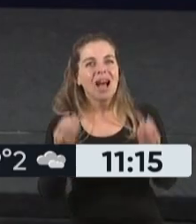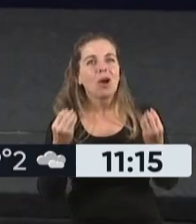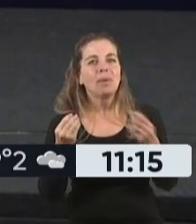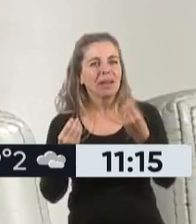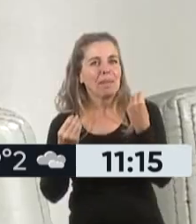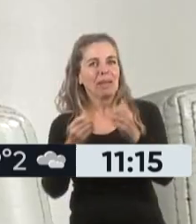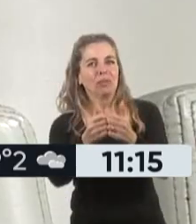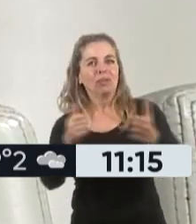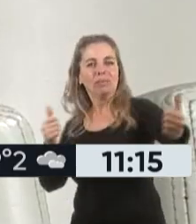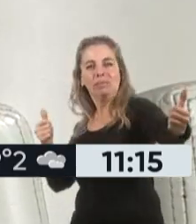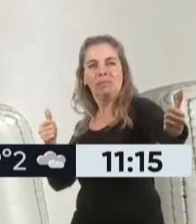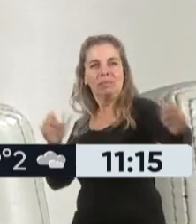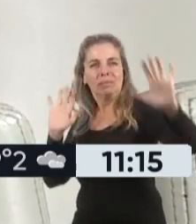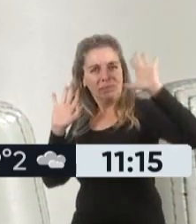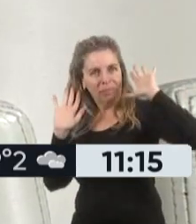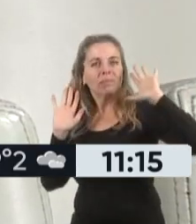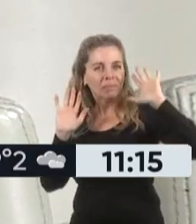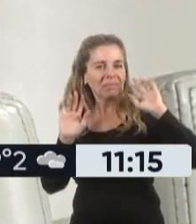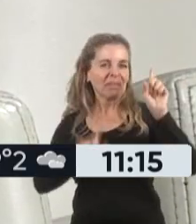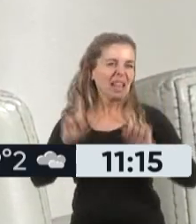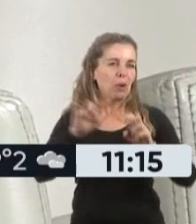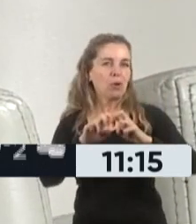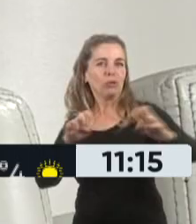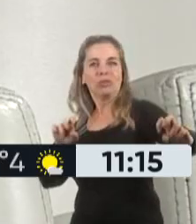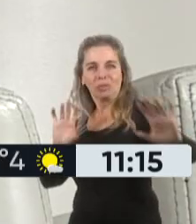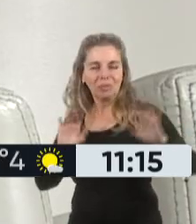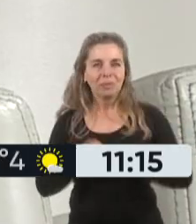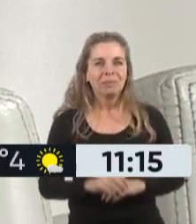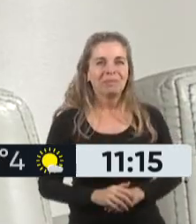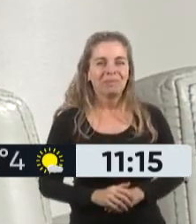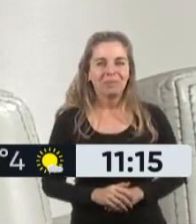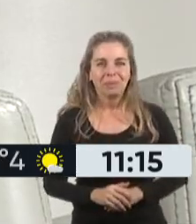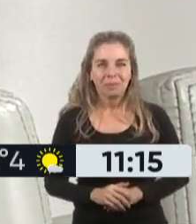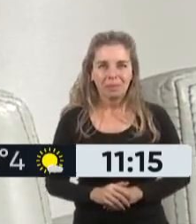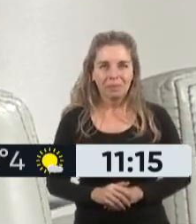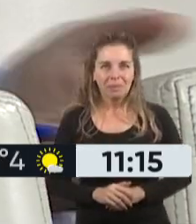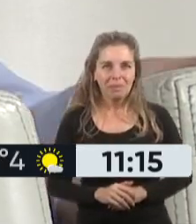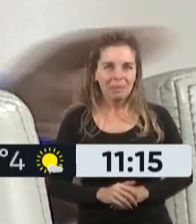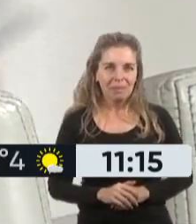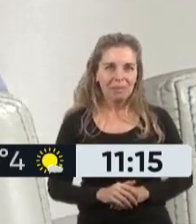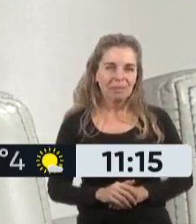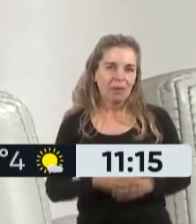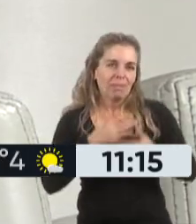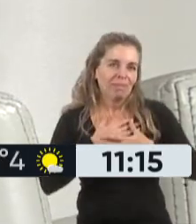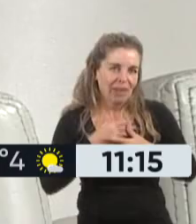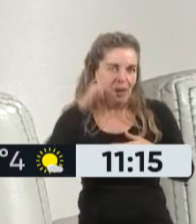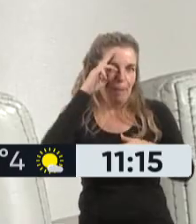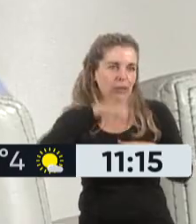Te alejaste, bien. De malas compañías hay que alejarse. Bueno, con todo cariño,